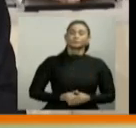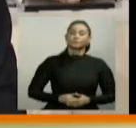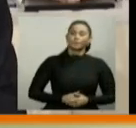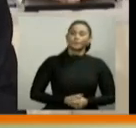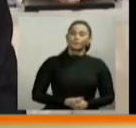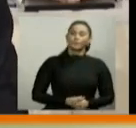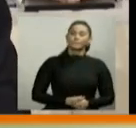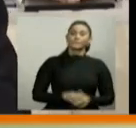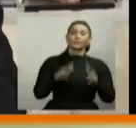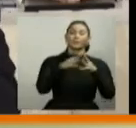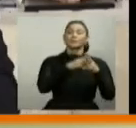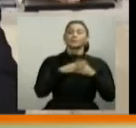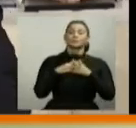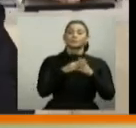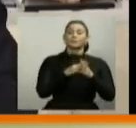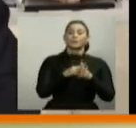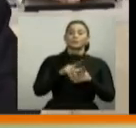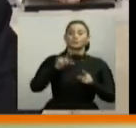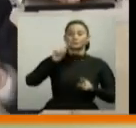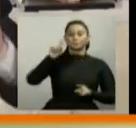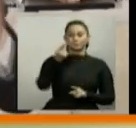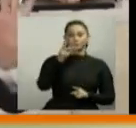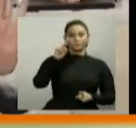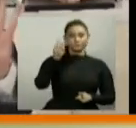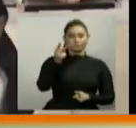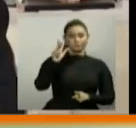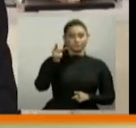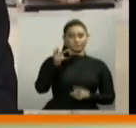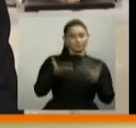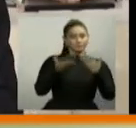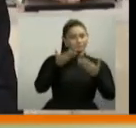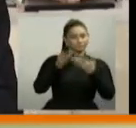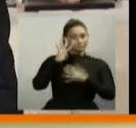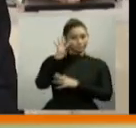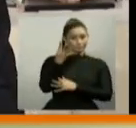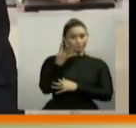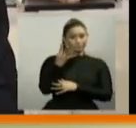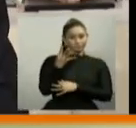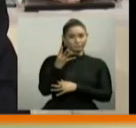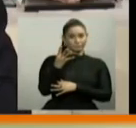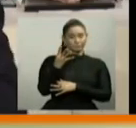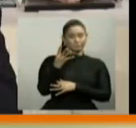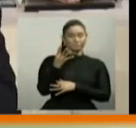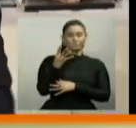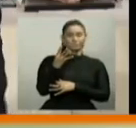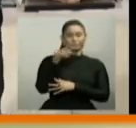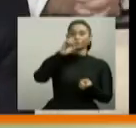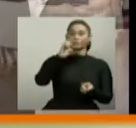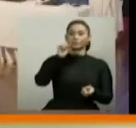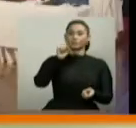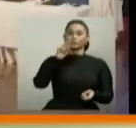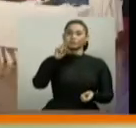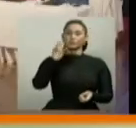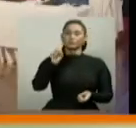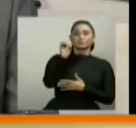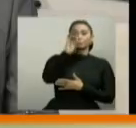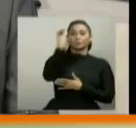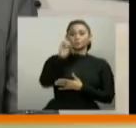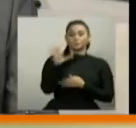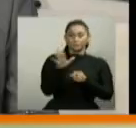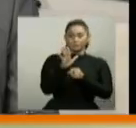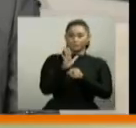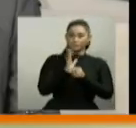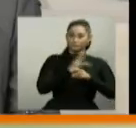pero es la misma. Y al doctor Miguel Núñez, que fue el que habló de la revista Lancet y habló de un